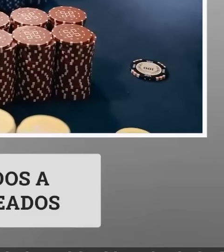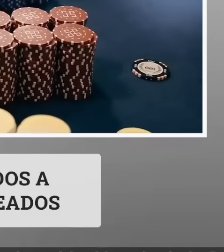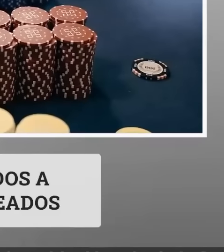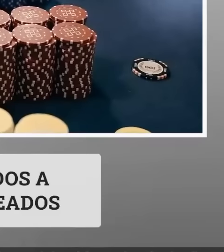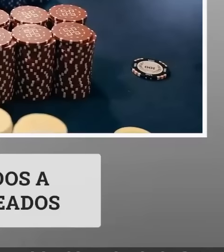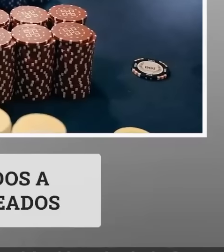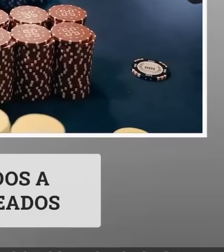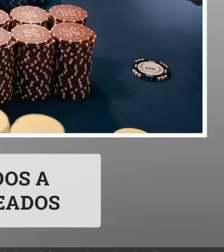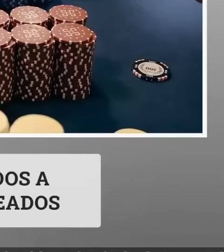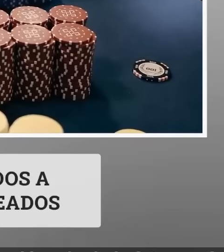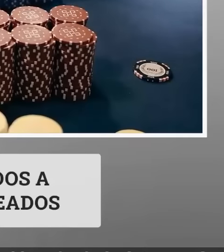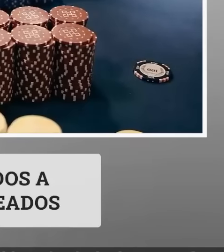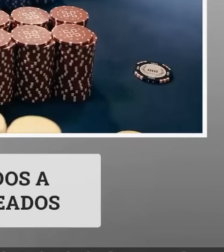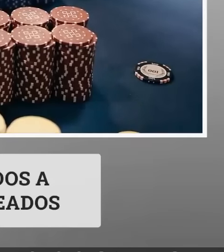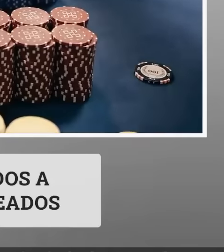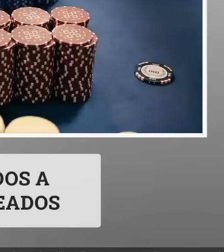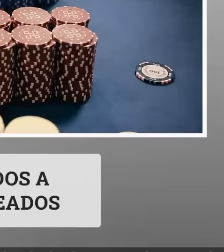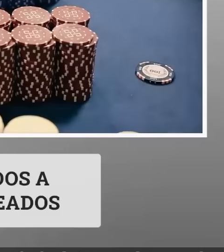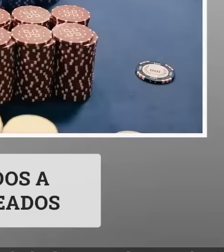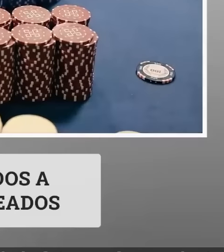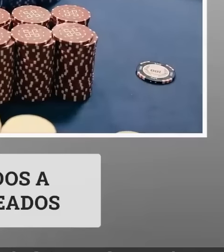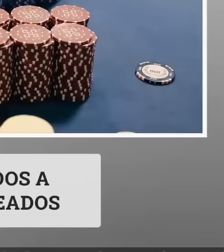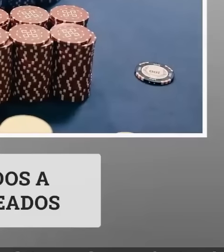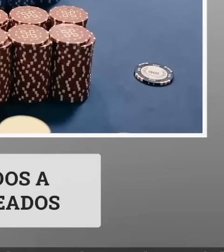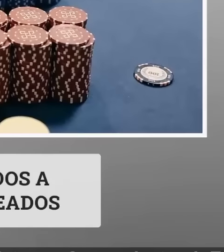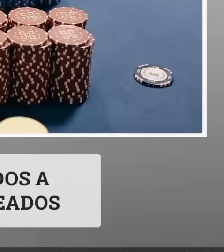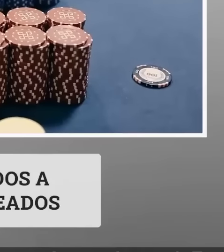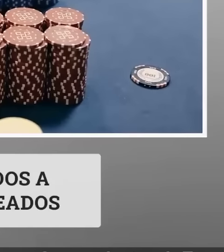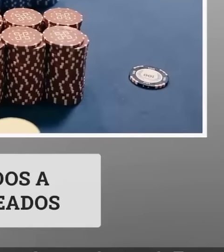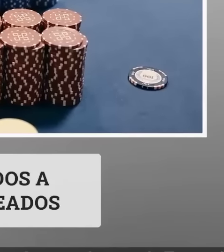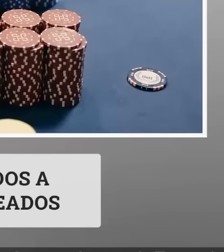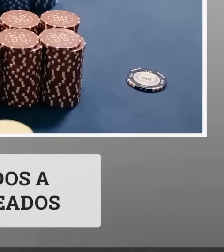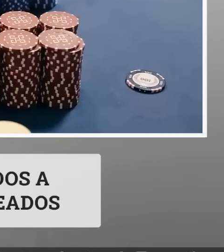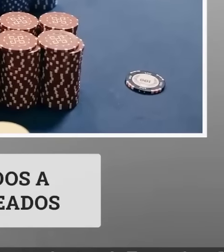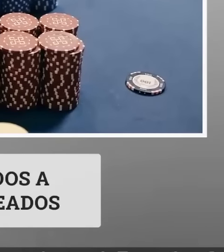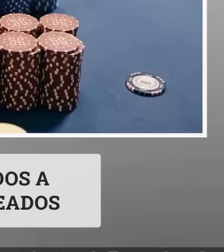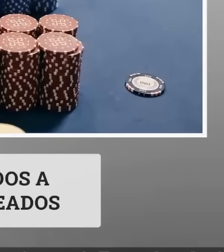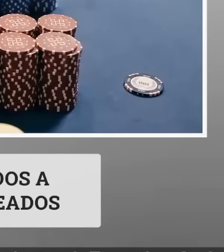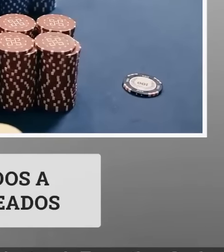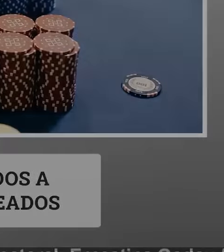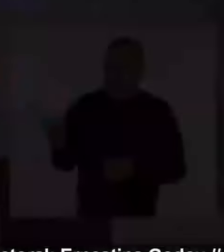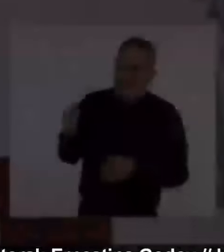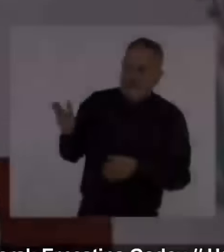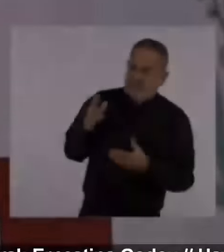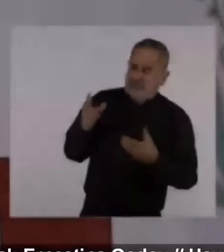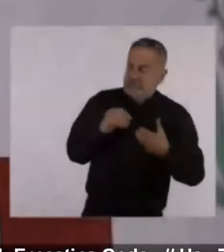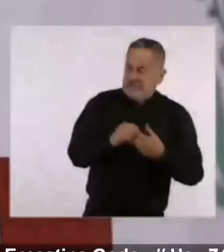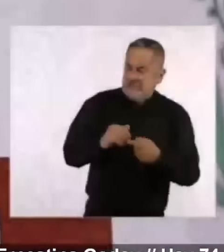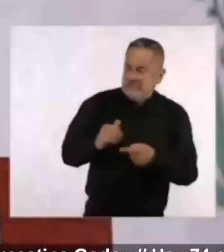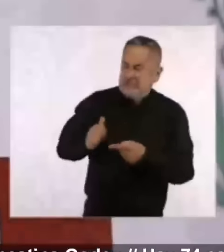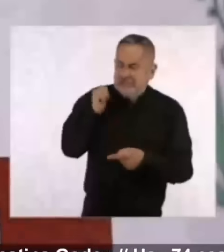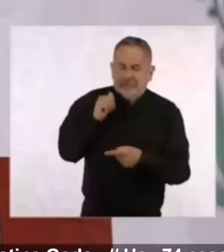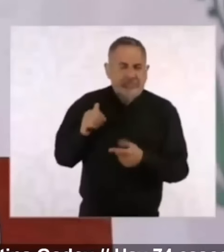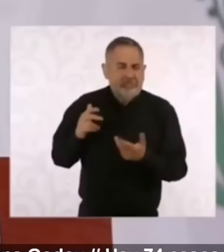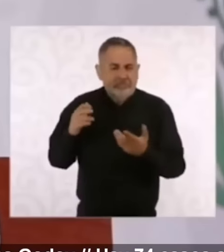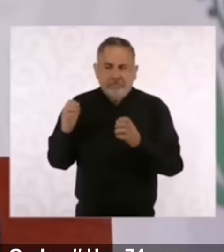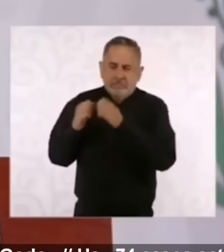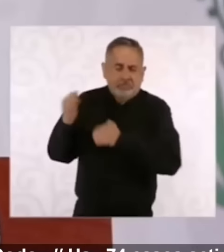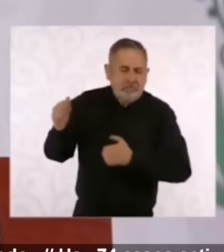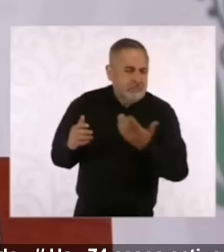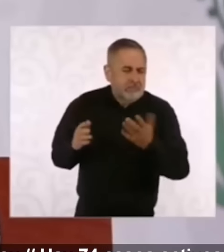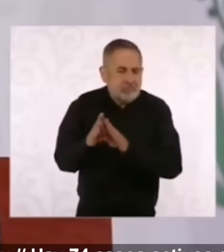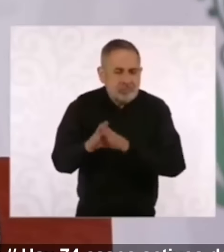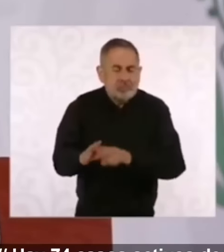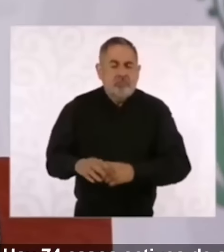qué se enrolan, etcétera, etcétera. Vamos a recuperar lo que dijo hoy la primera mandataria y volvemos. Son temas